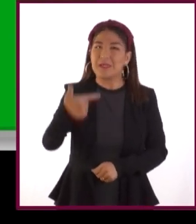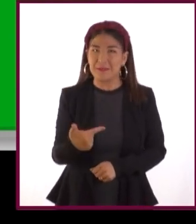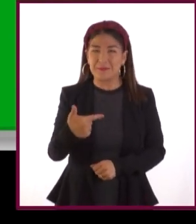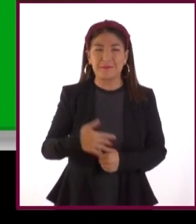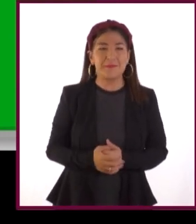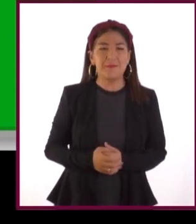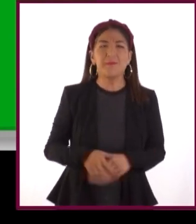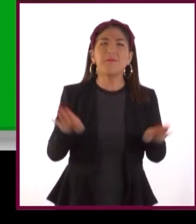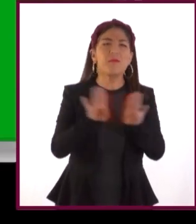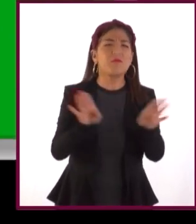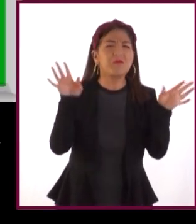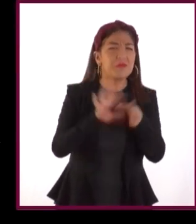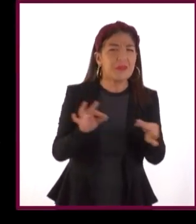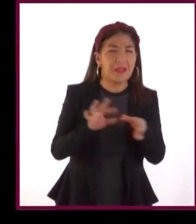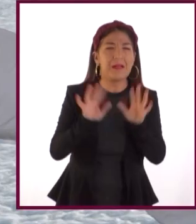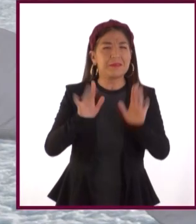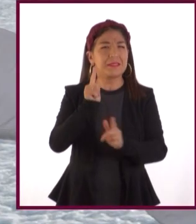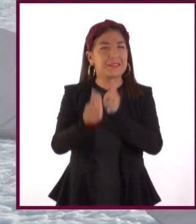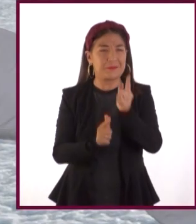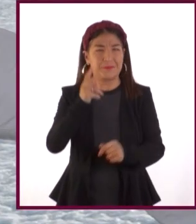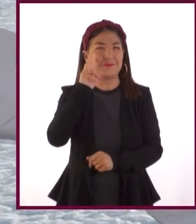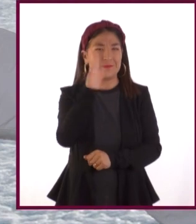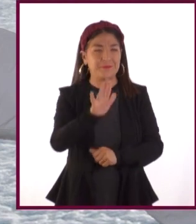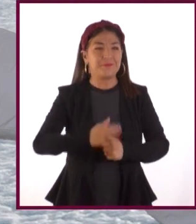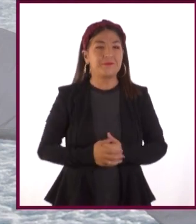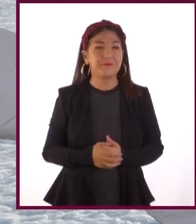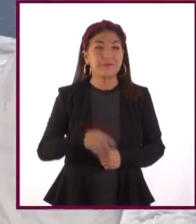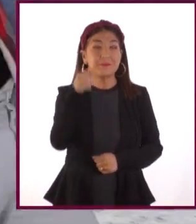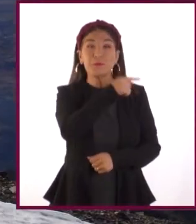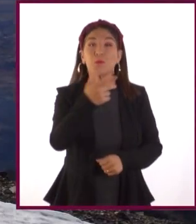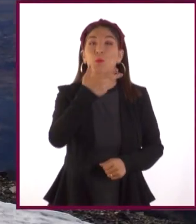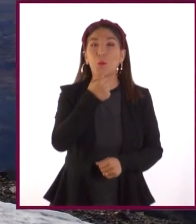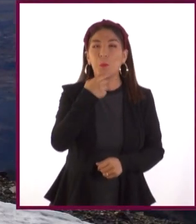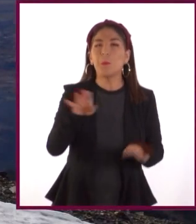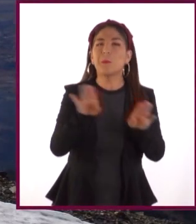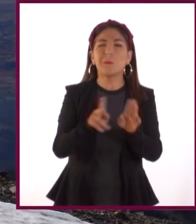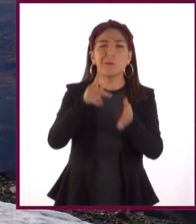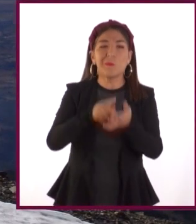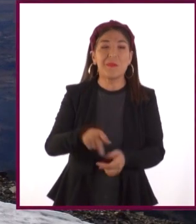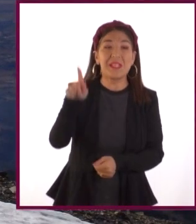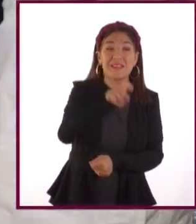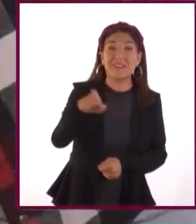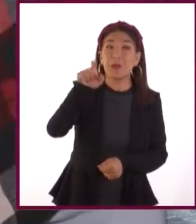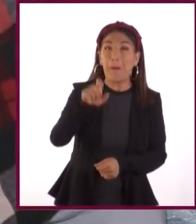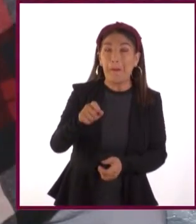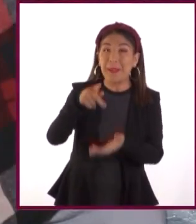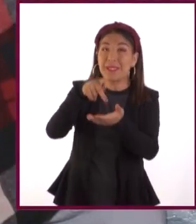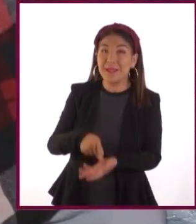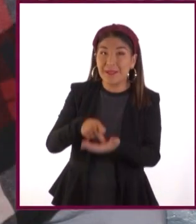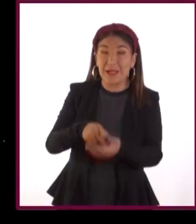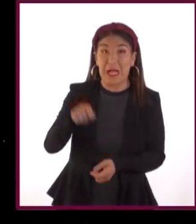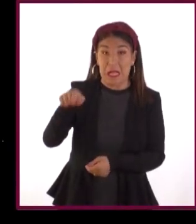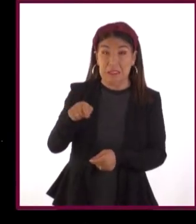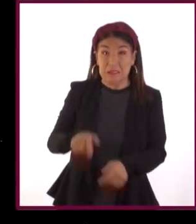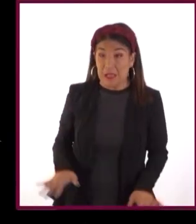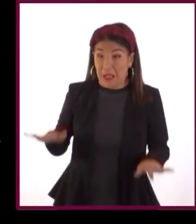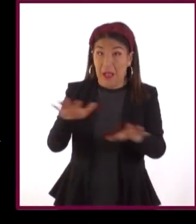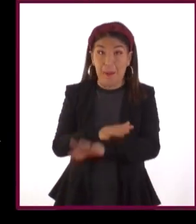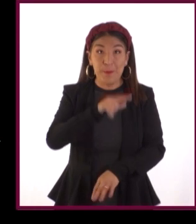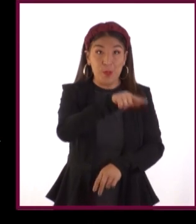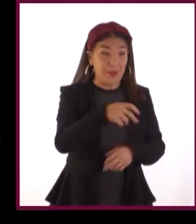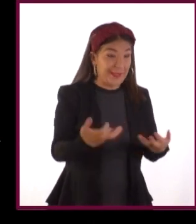de acuerdo a la unidad de medida estándar del sistema inglés. Se determina con una balanza. La fórmula para determinar